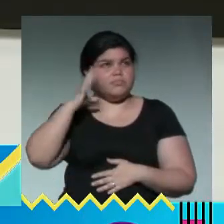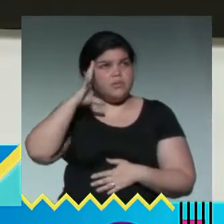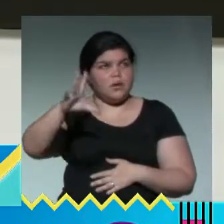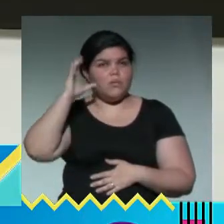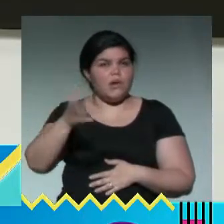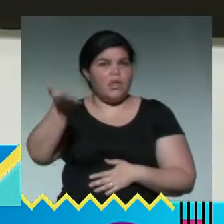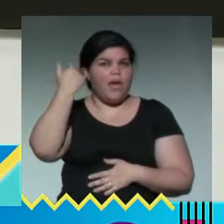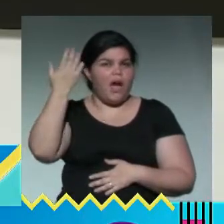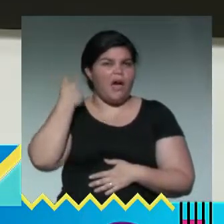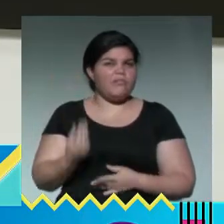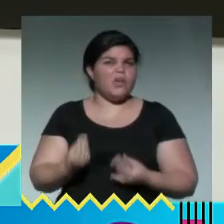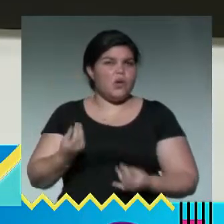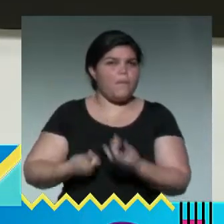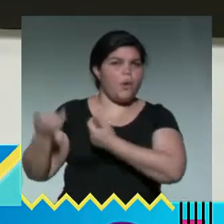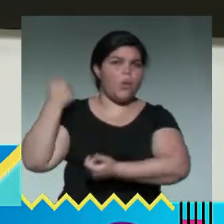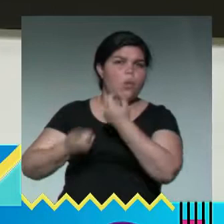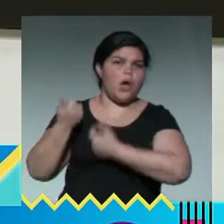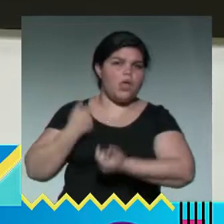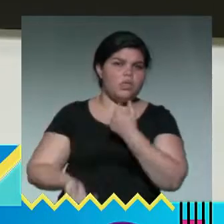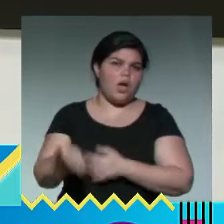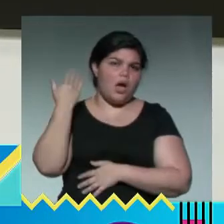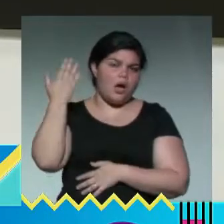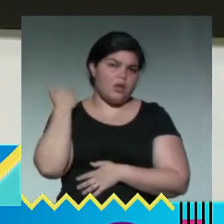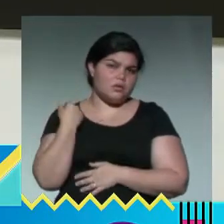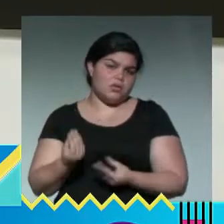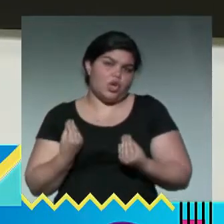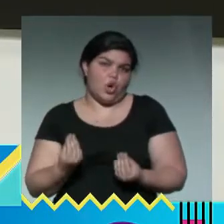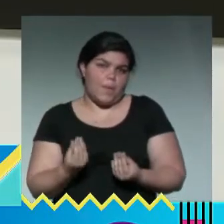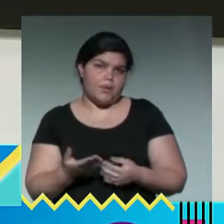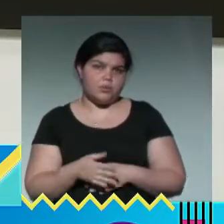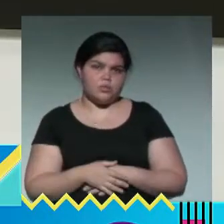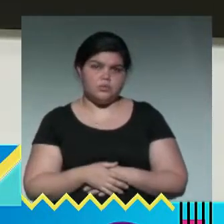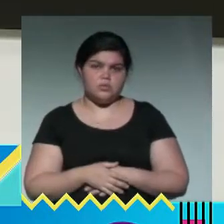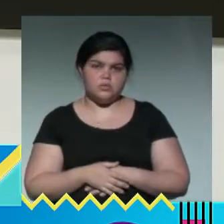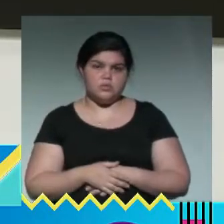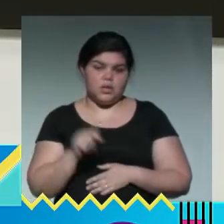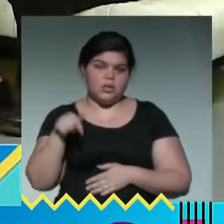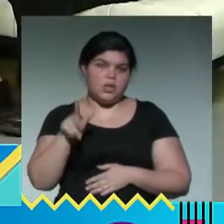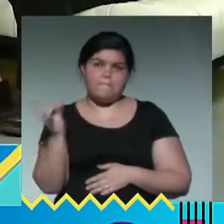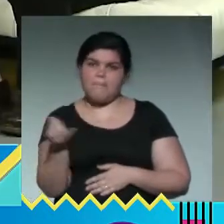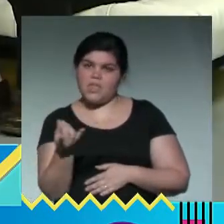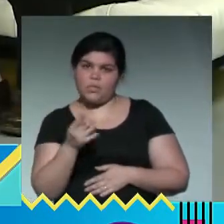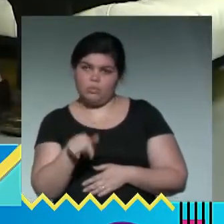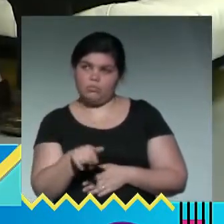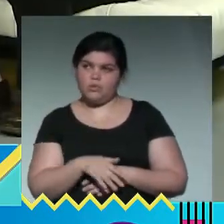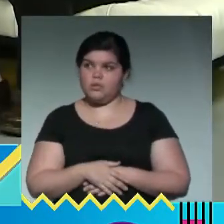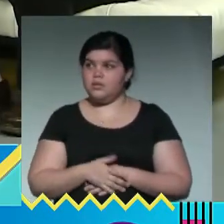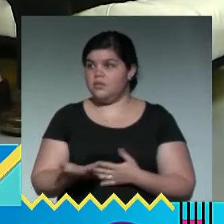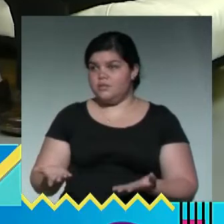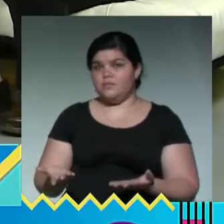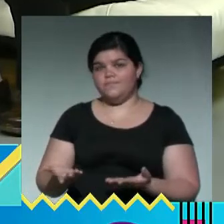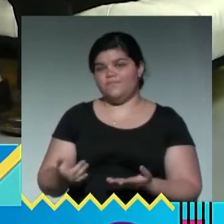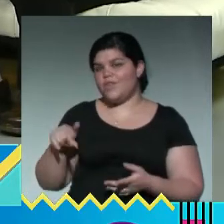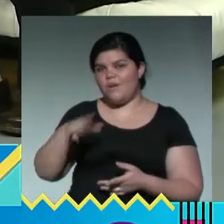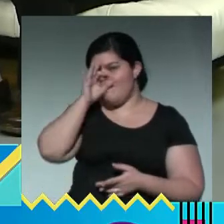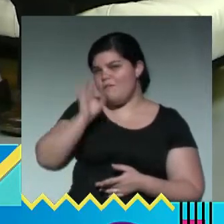esa forma de contar que hubo en su momento, de cómo había sido este acontecimiento, ¿no?, de ese mito. Ponele. Exacto, o sea que nunca vendieron espejitos de colores, sino